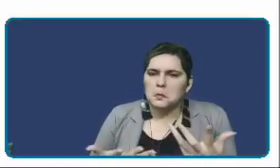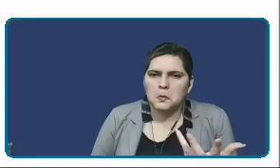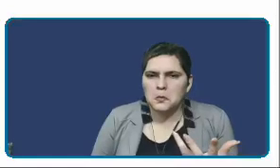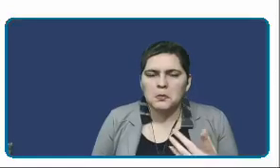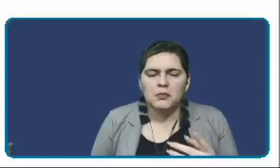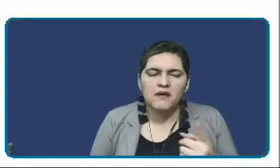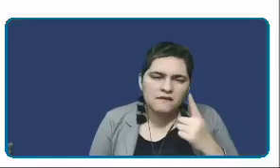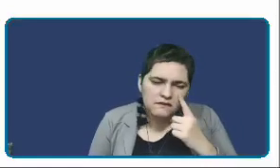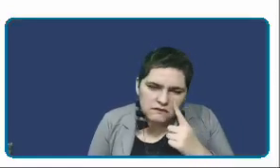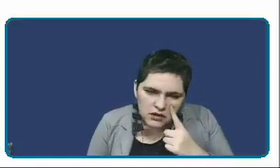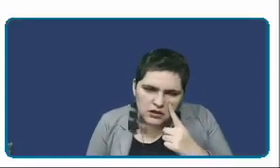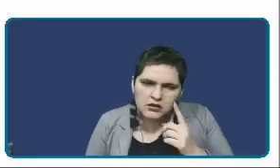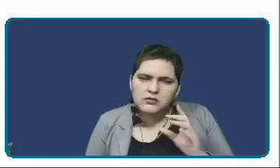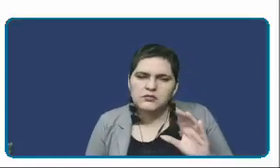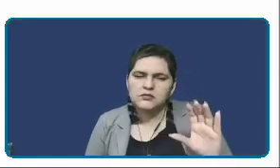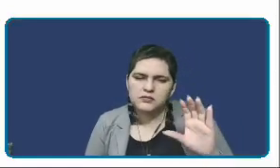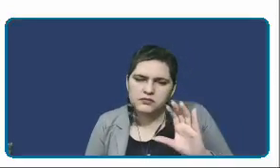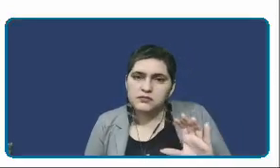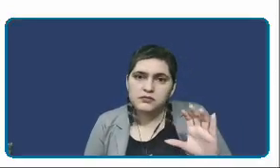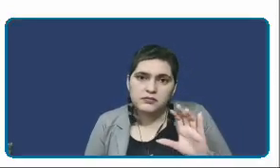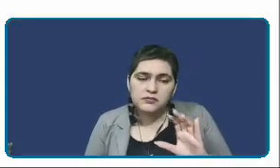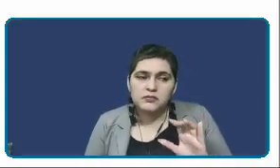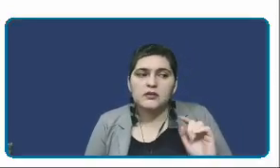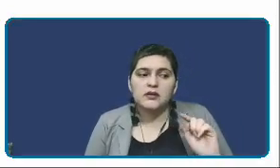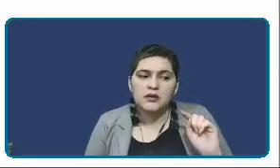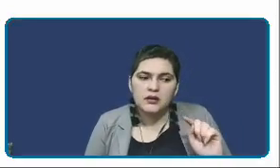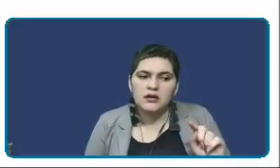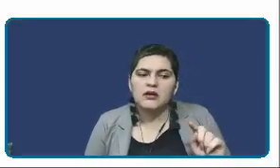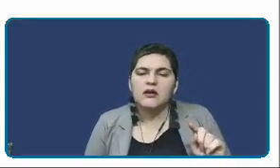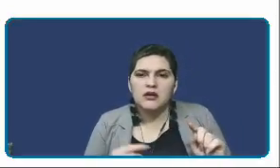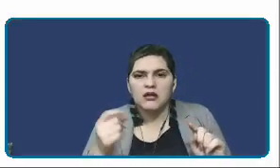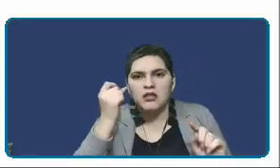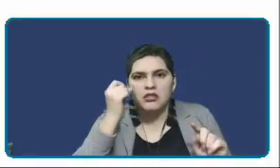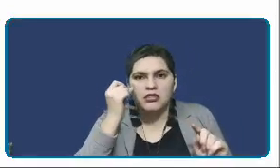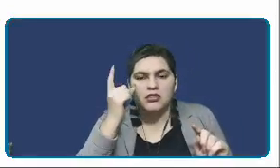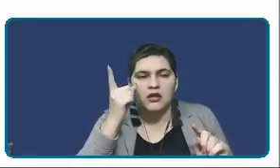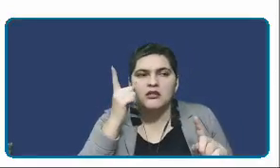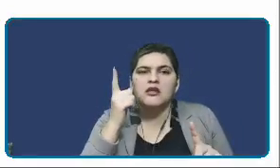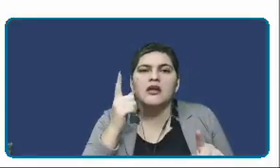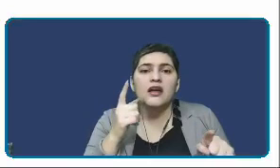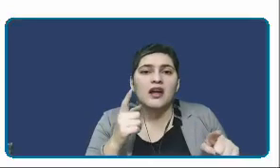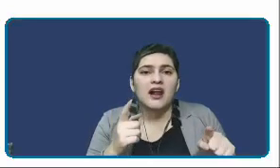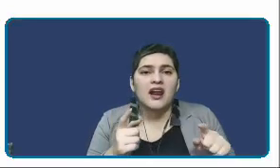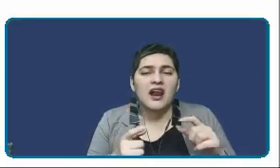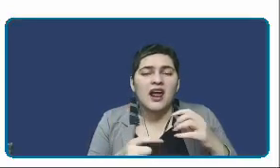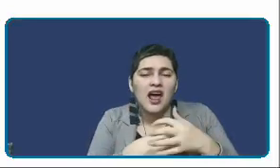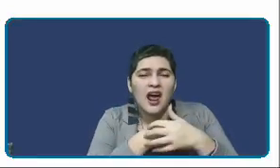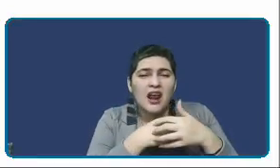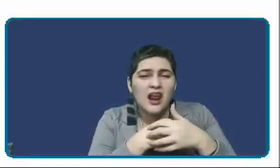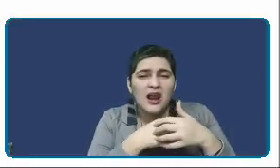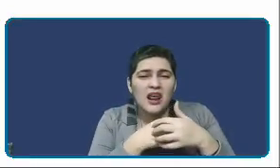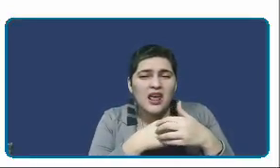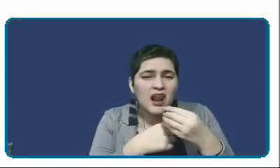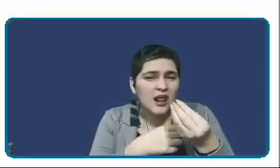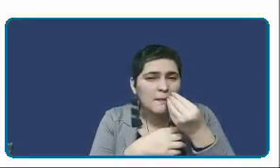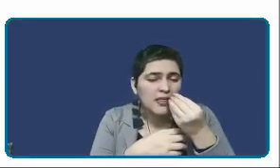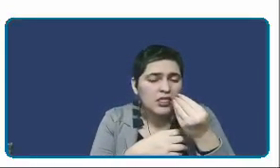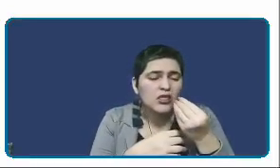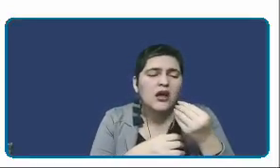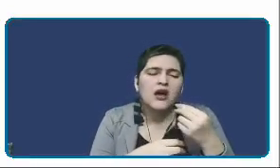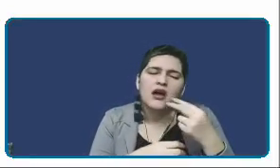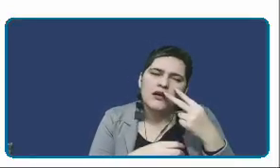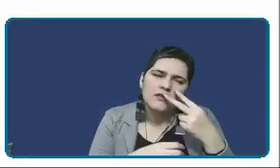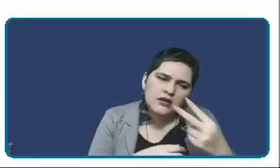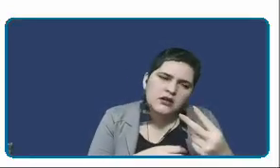y si encuentro alguna o si tengo alguna alergia alimentaria, la voy a tratar. Como si fuera una persona